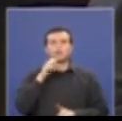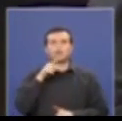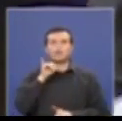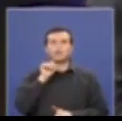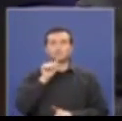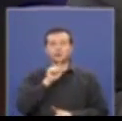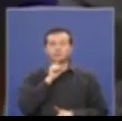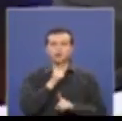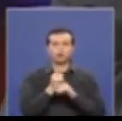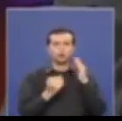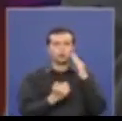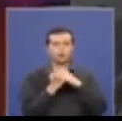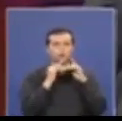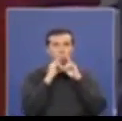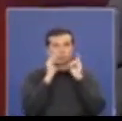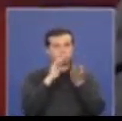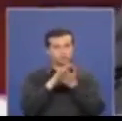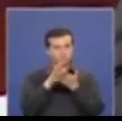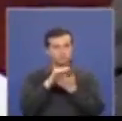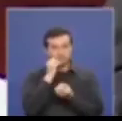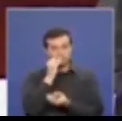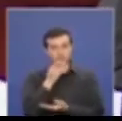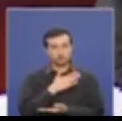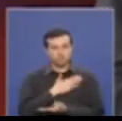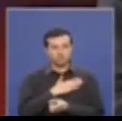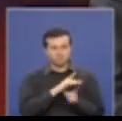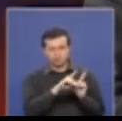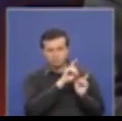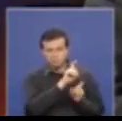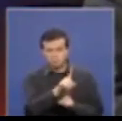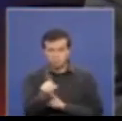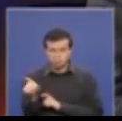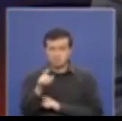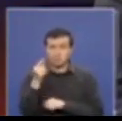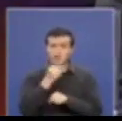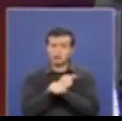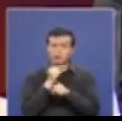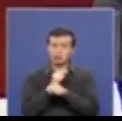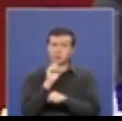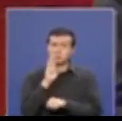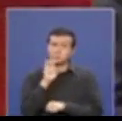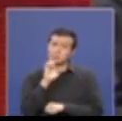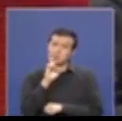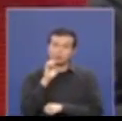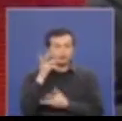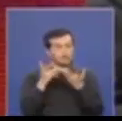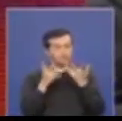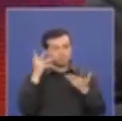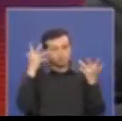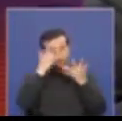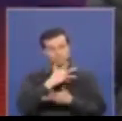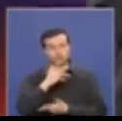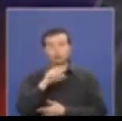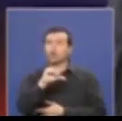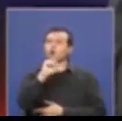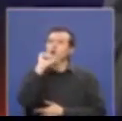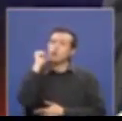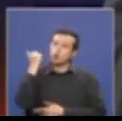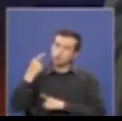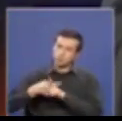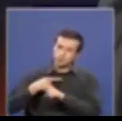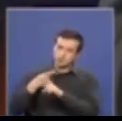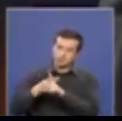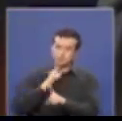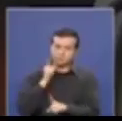mercado ultramoderno. Hacemos la aclaración, aunque yo le pregunté a la gerente del BEDE, probablemente se confundió. Es el otro